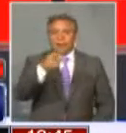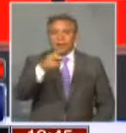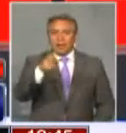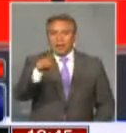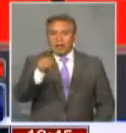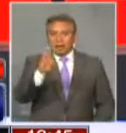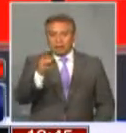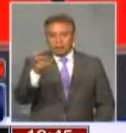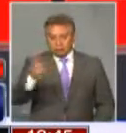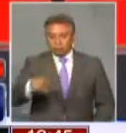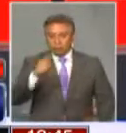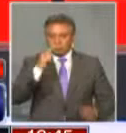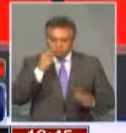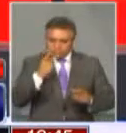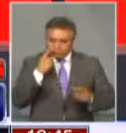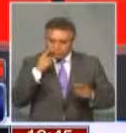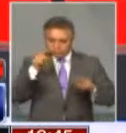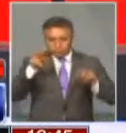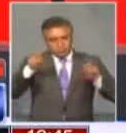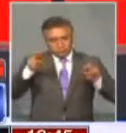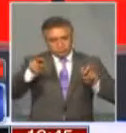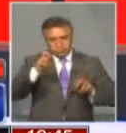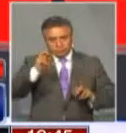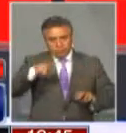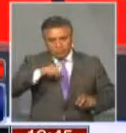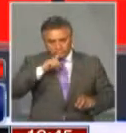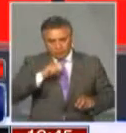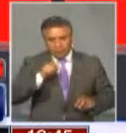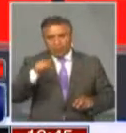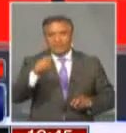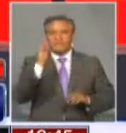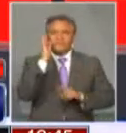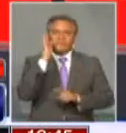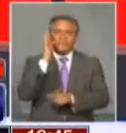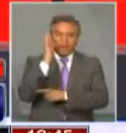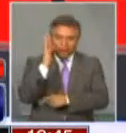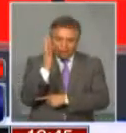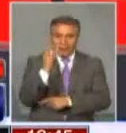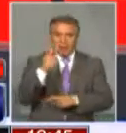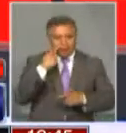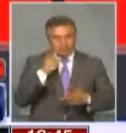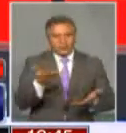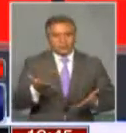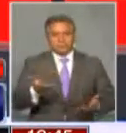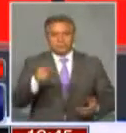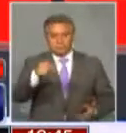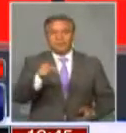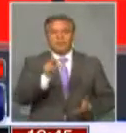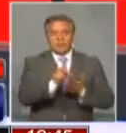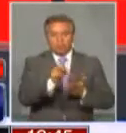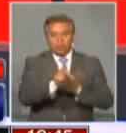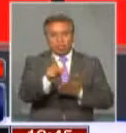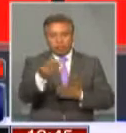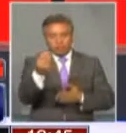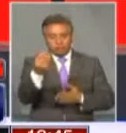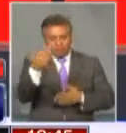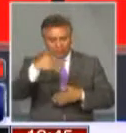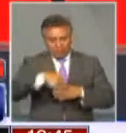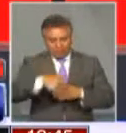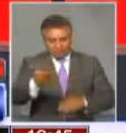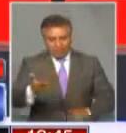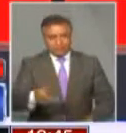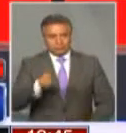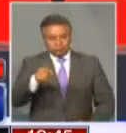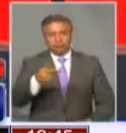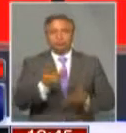lo que hemos conocido del caso Penta, la petición de la Fiscalía de la audiencia de formalización. Diputado, buenas tardes. Hola, muy buenas